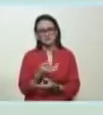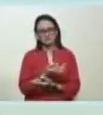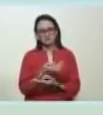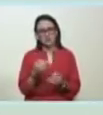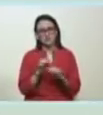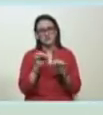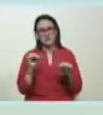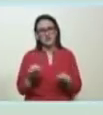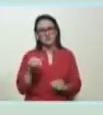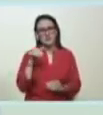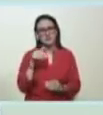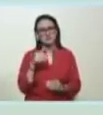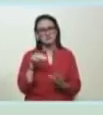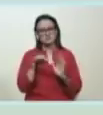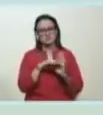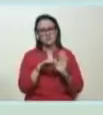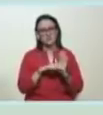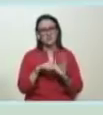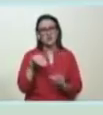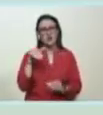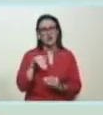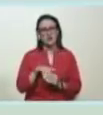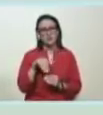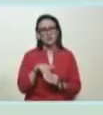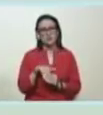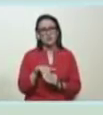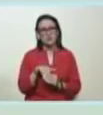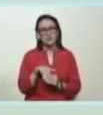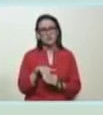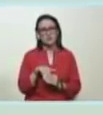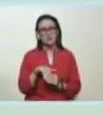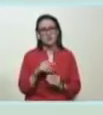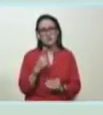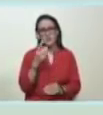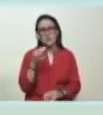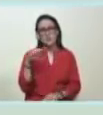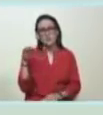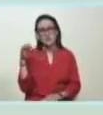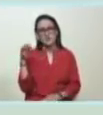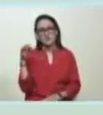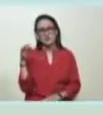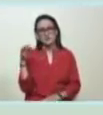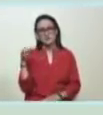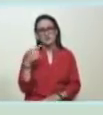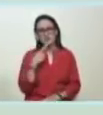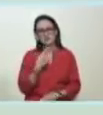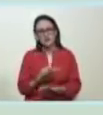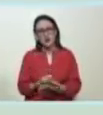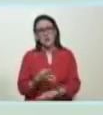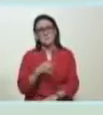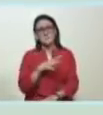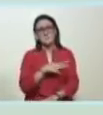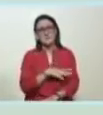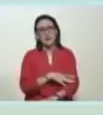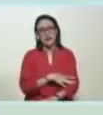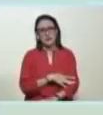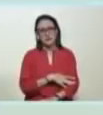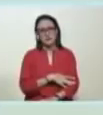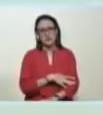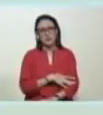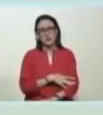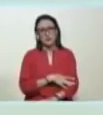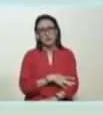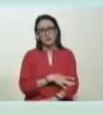de garantías electorales, únicas en el mundo, como así lo reconocen los expertos que han venido en